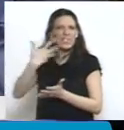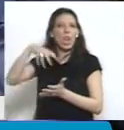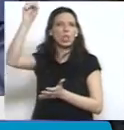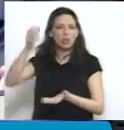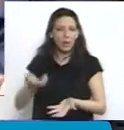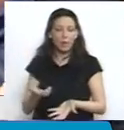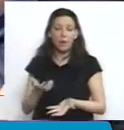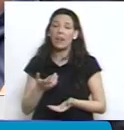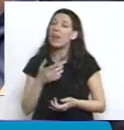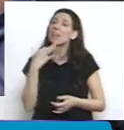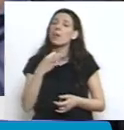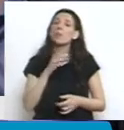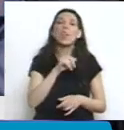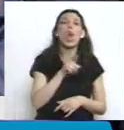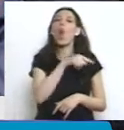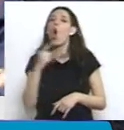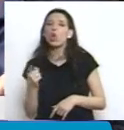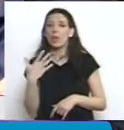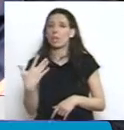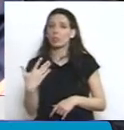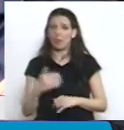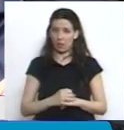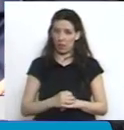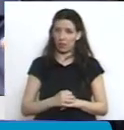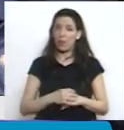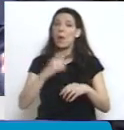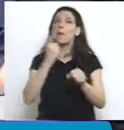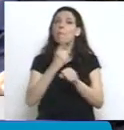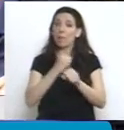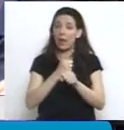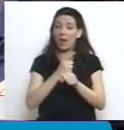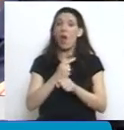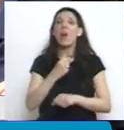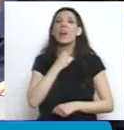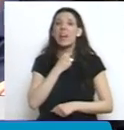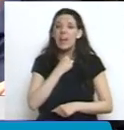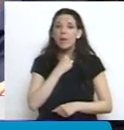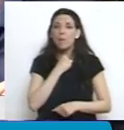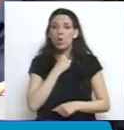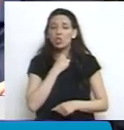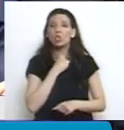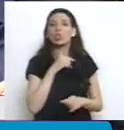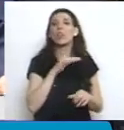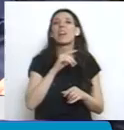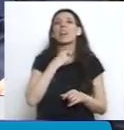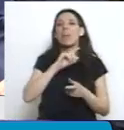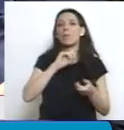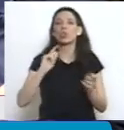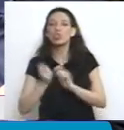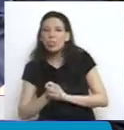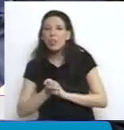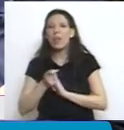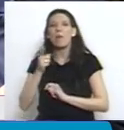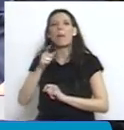programa alternativo. En primer lugar, planteamos la nacionalización de la banca bajo la gestión de los